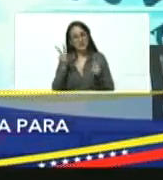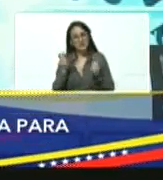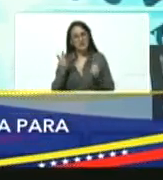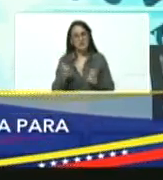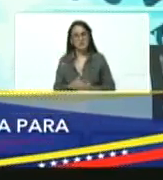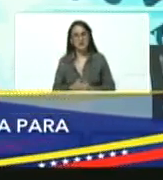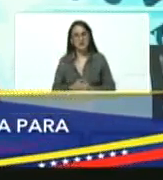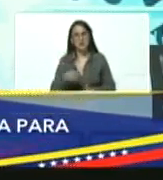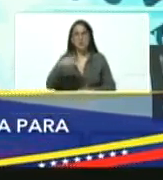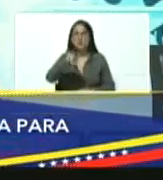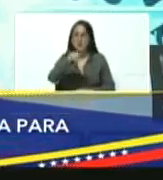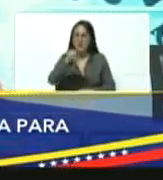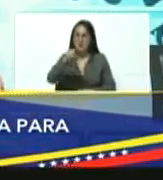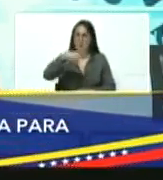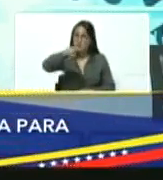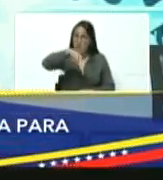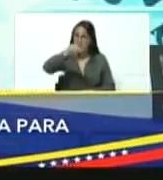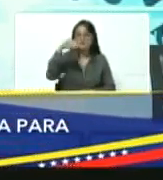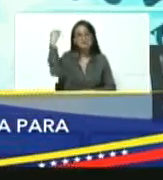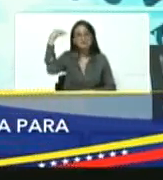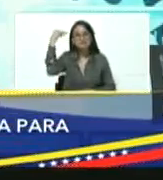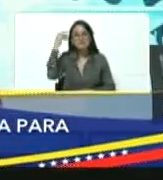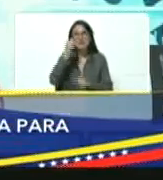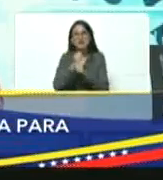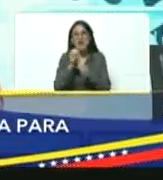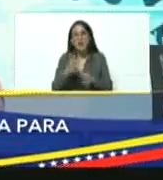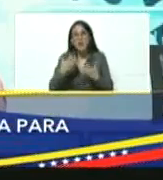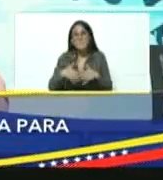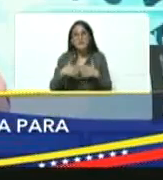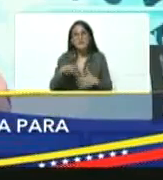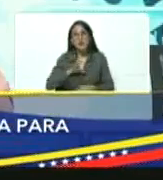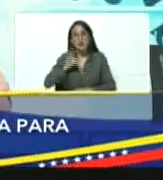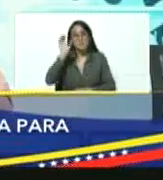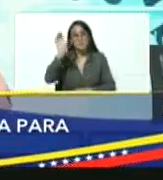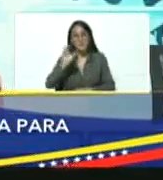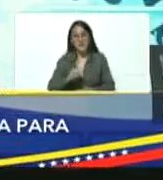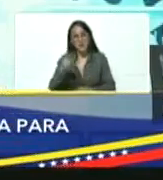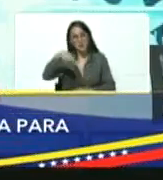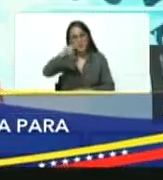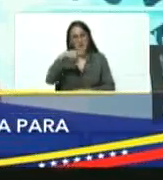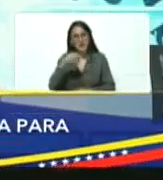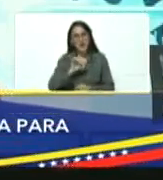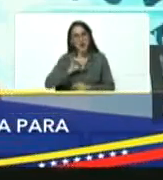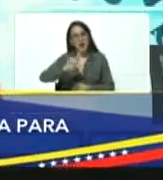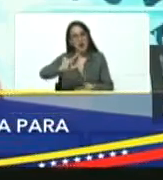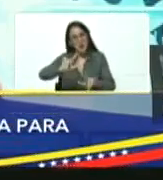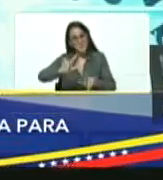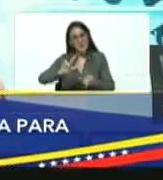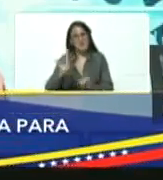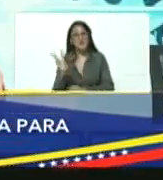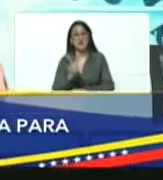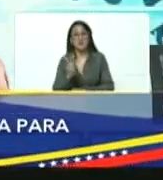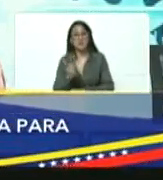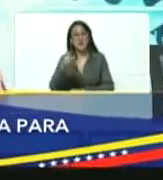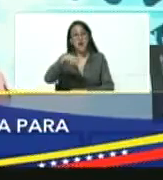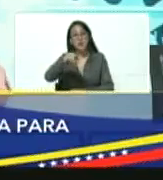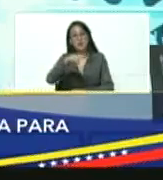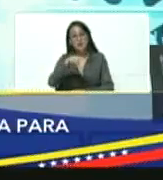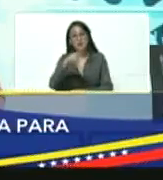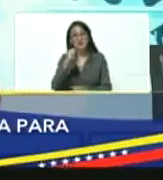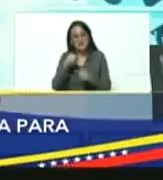que son seres pensantes, trabajadores, empresarios de la patria, ustedes que aman a Venezuela, ustedes que se quedaron